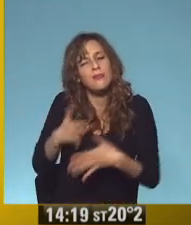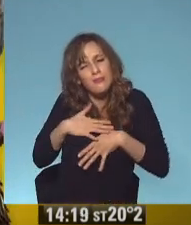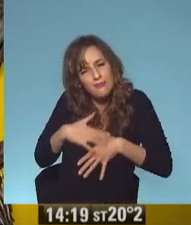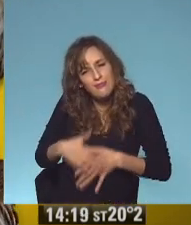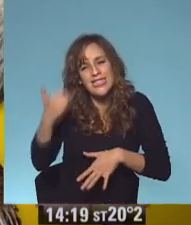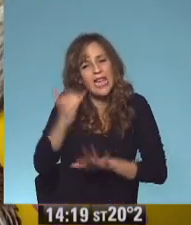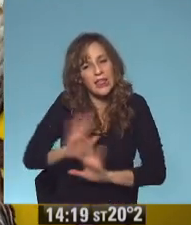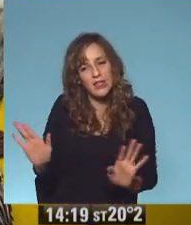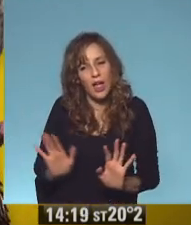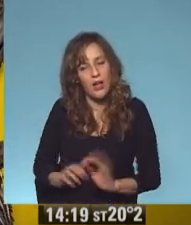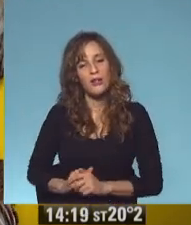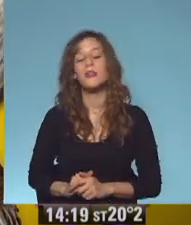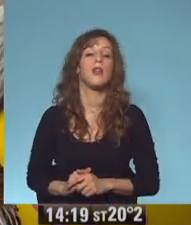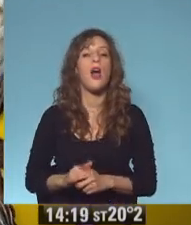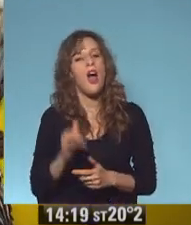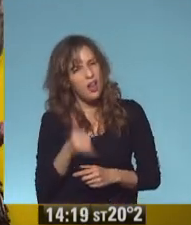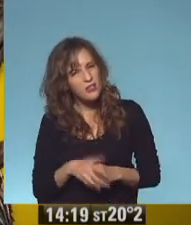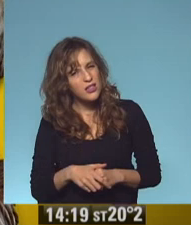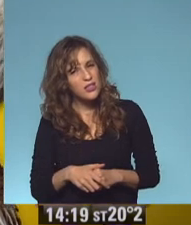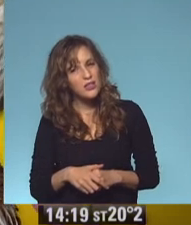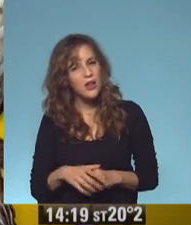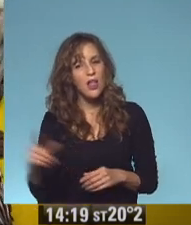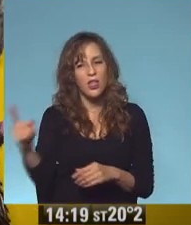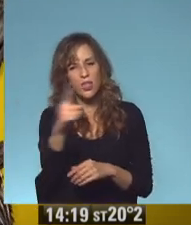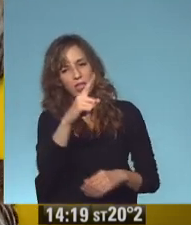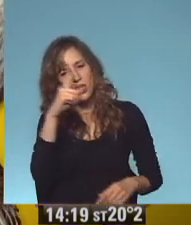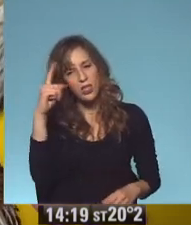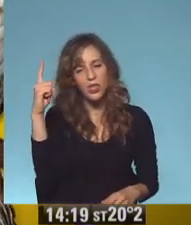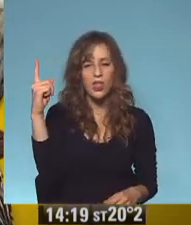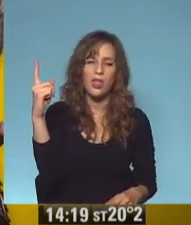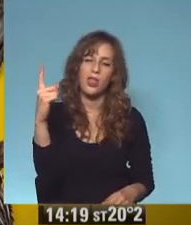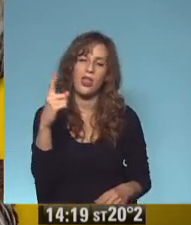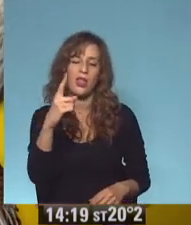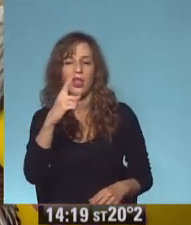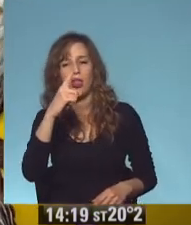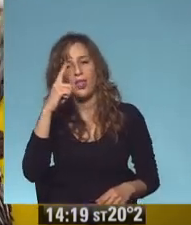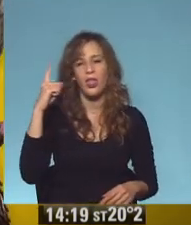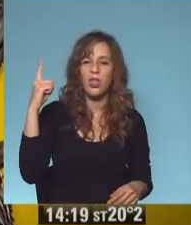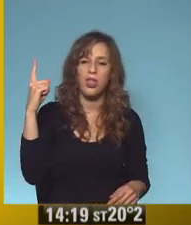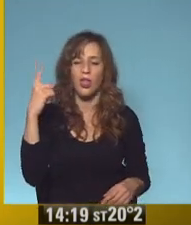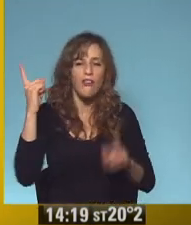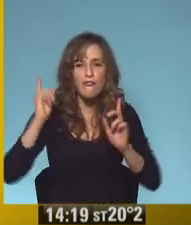pasó. ¿Ah, sí? ¿Y por qué todo sigue girando?